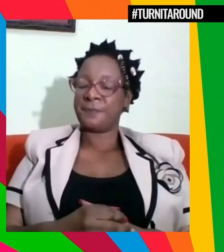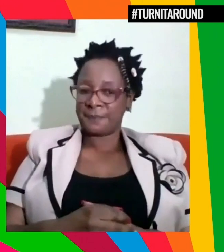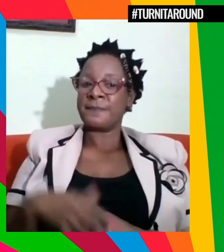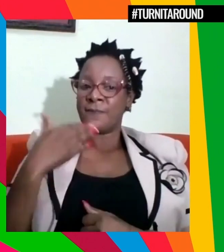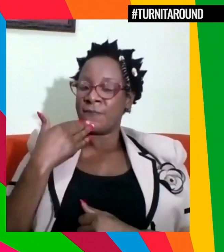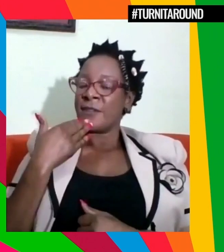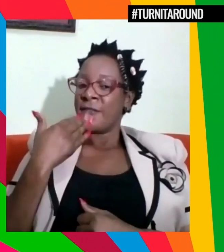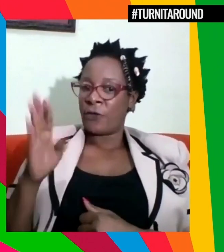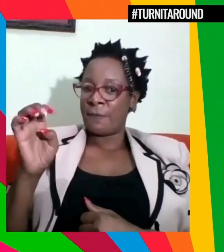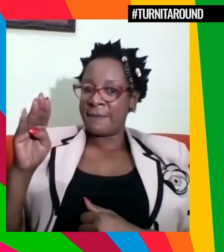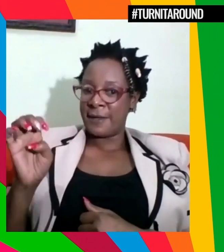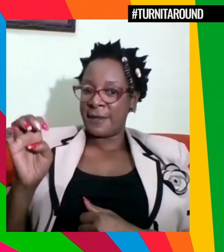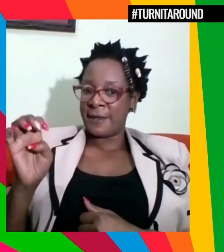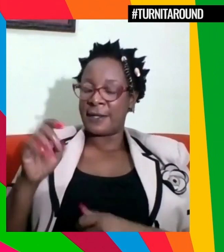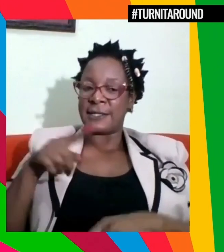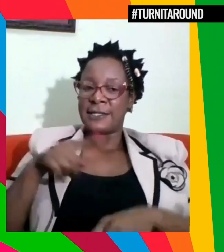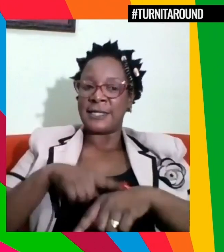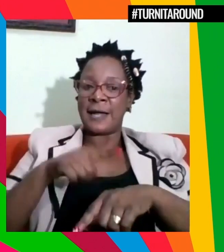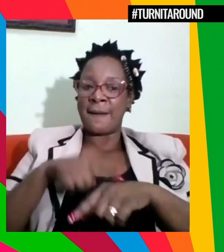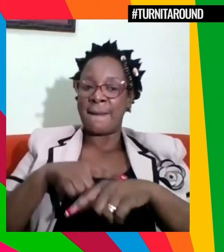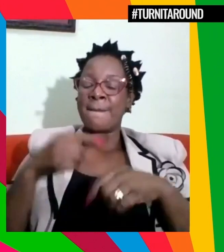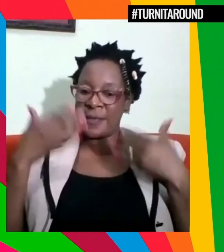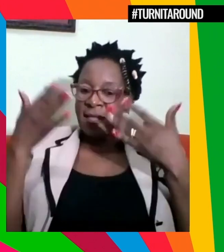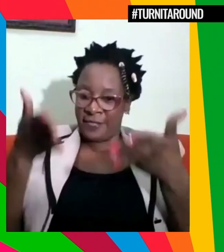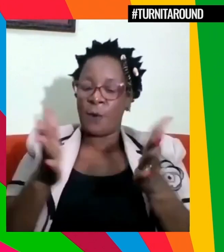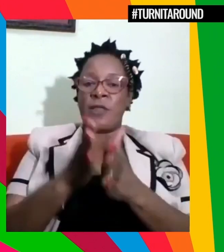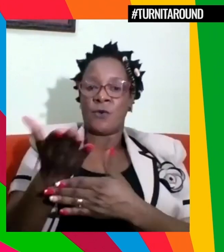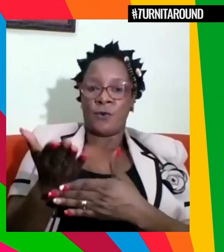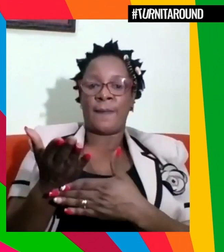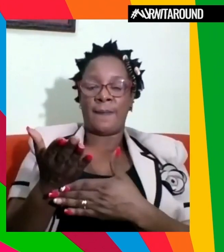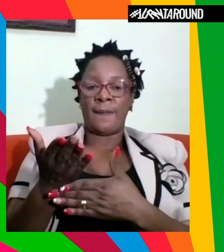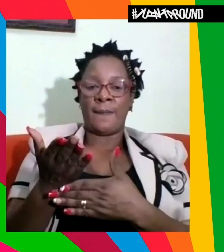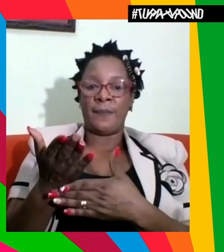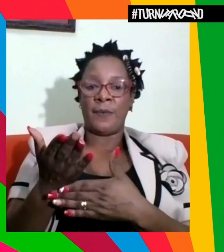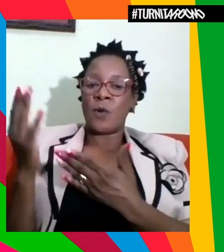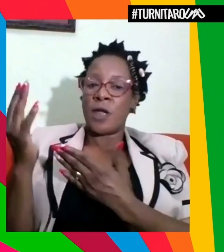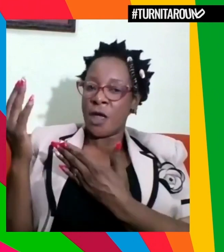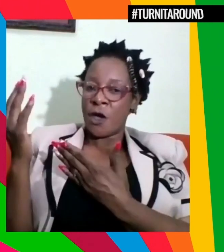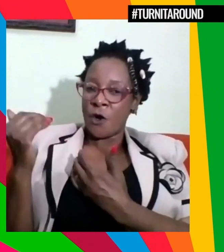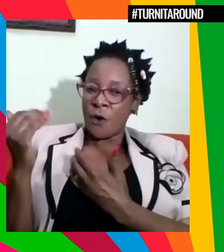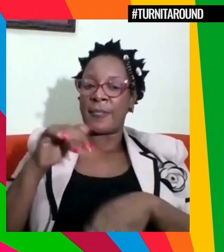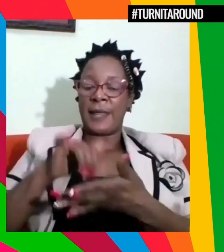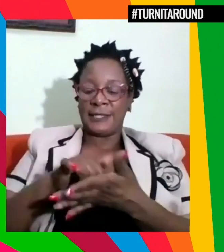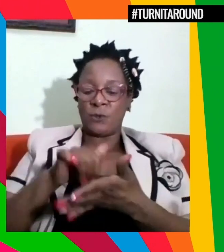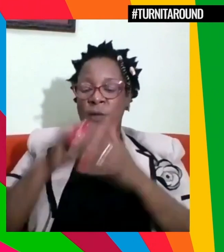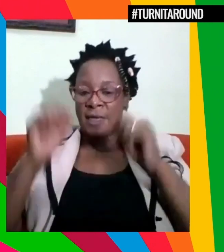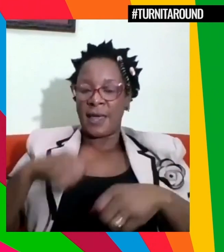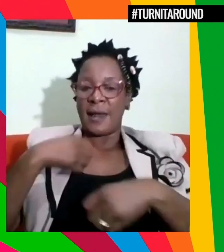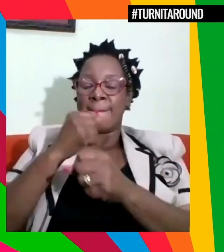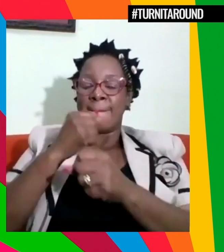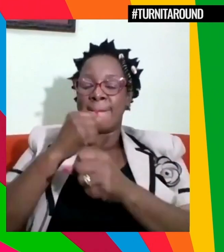Estaremos allí contigo y esperamos que el año 2021 sea un punto de